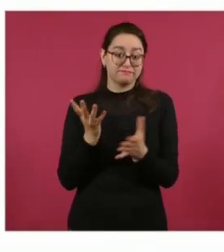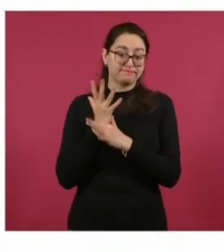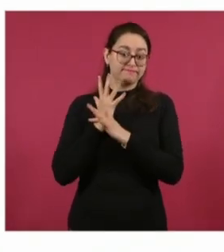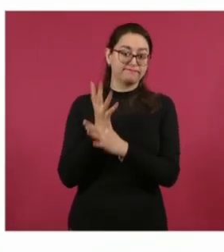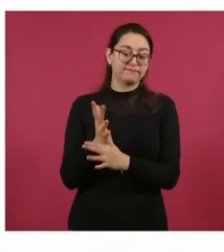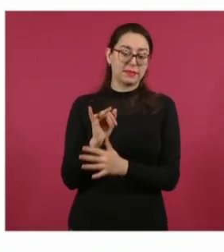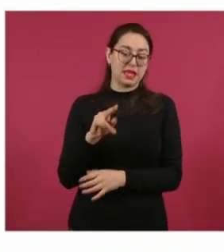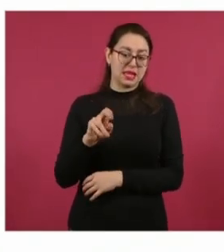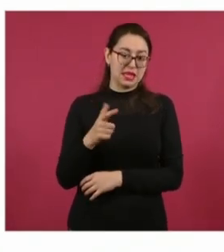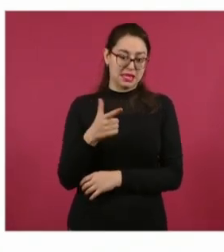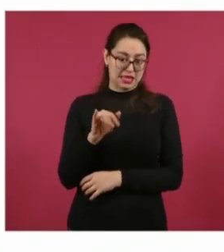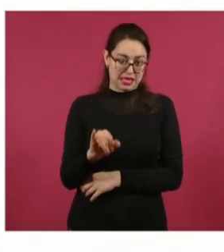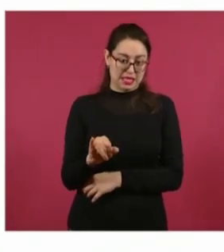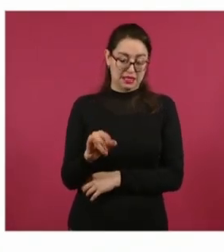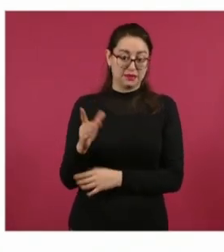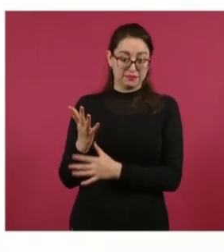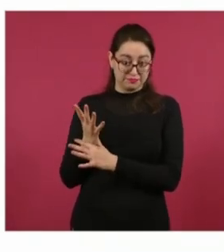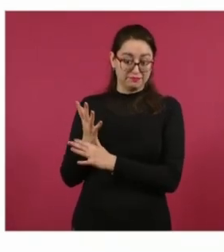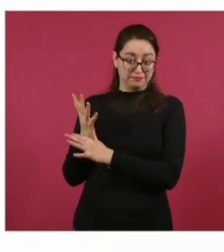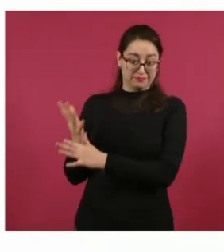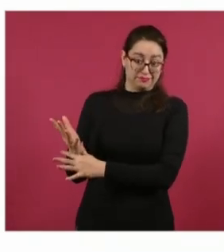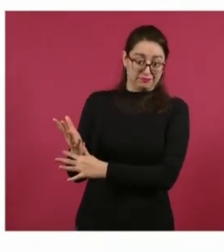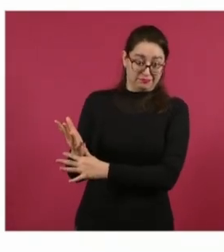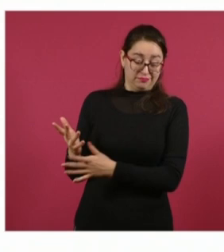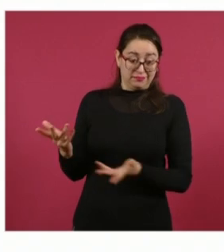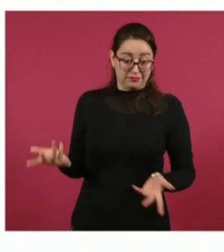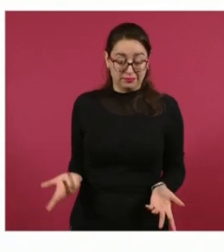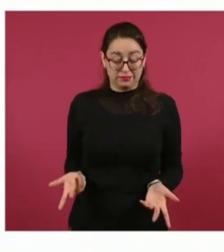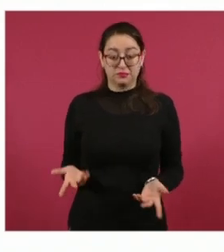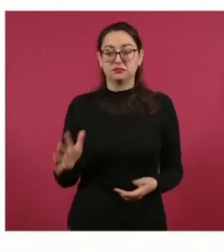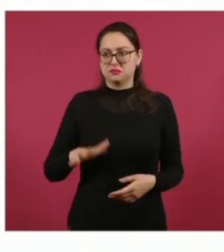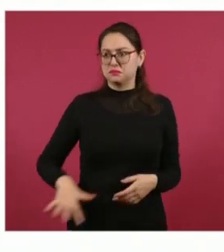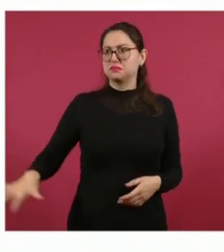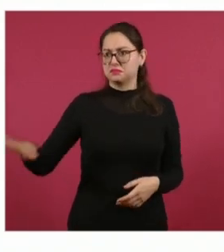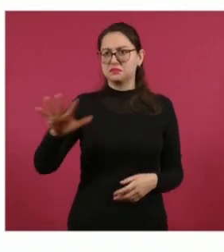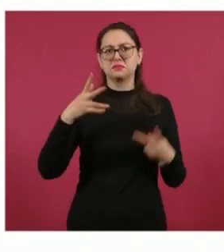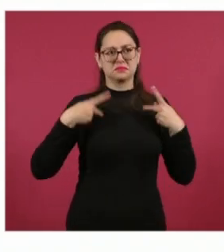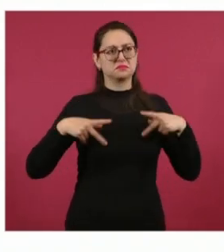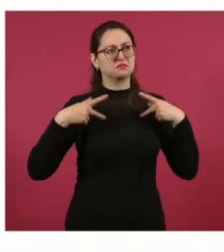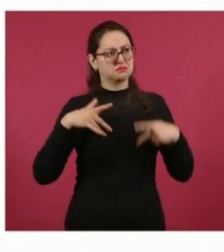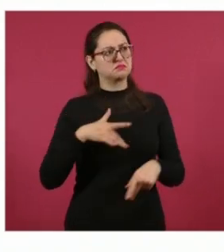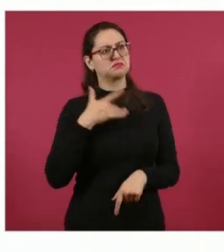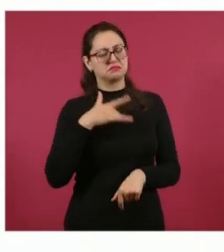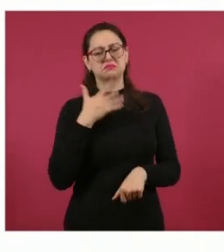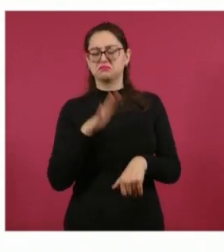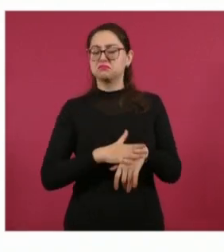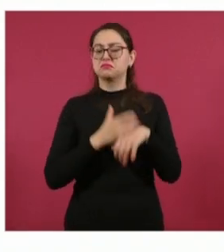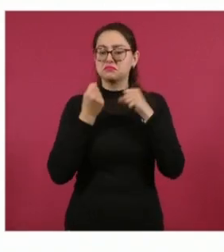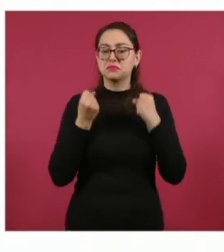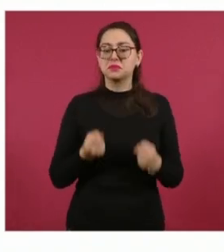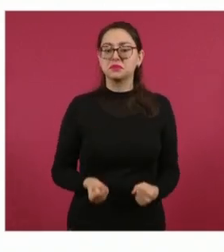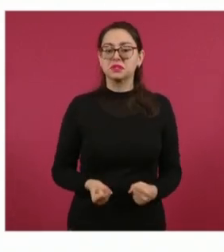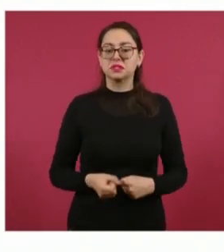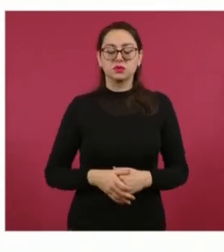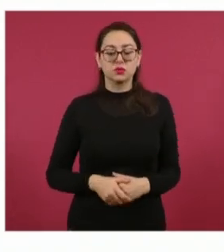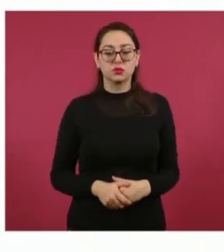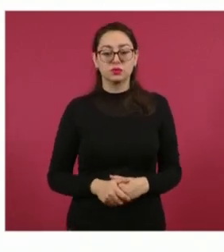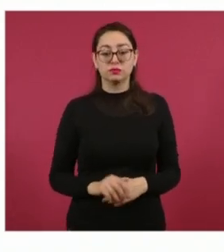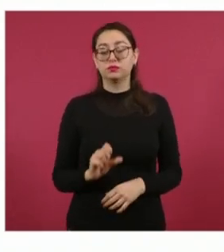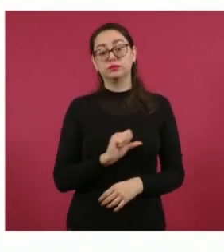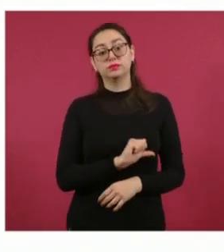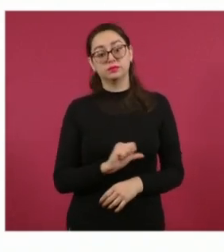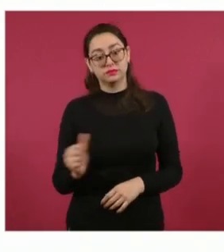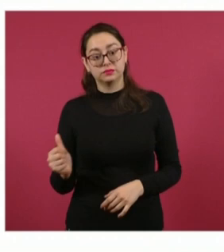del Gobierno de México, sino que se ve reflejado en los ciudadanos que se sienten más seguros. El otro dato